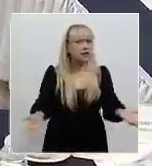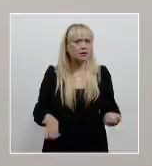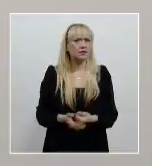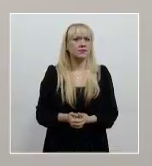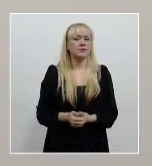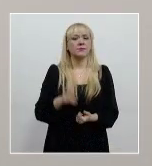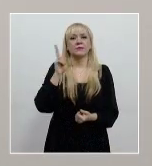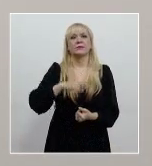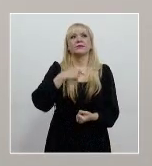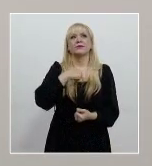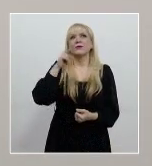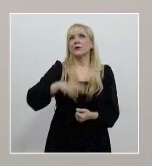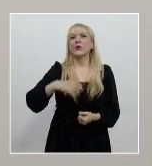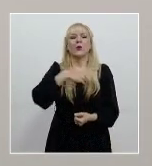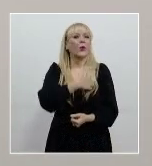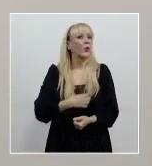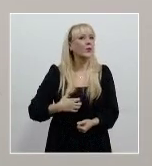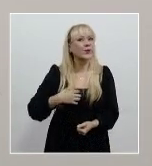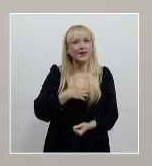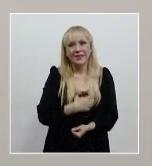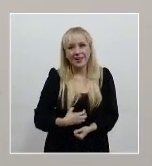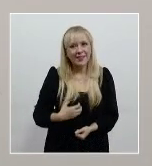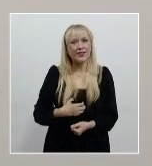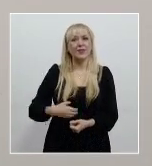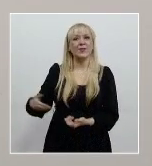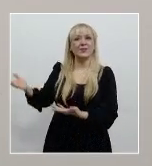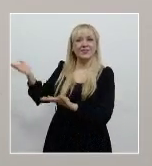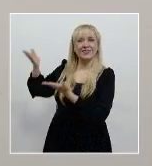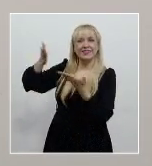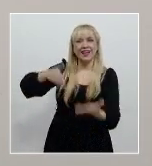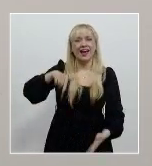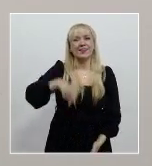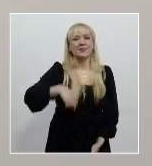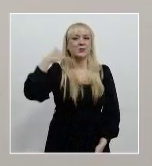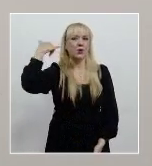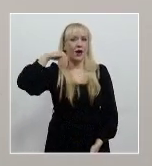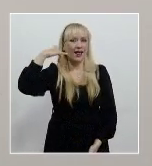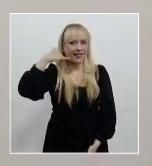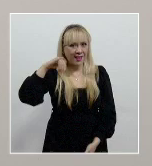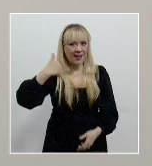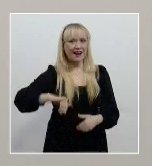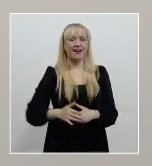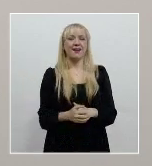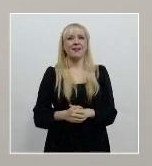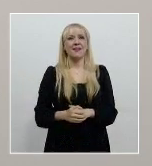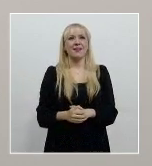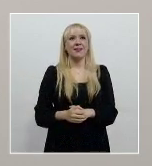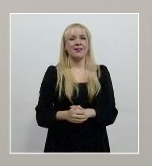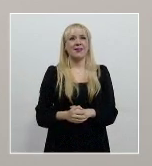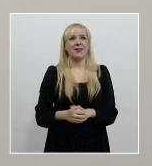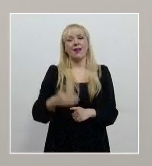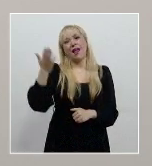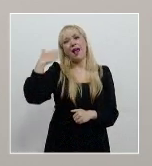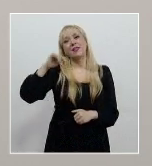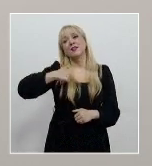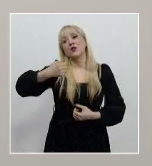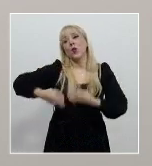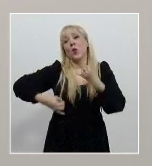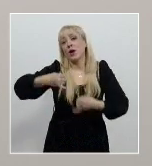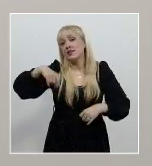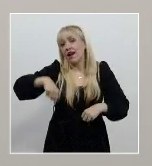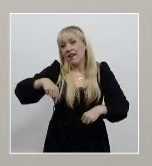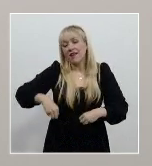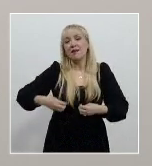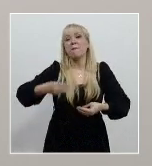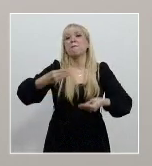Es para mí motivo de gran alegría venir a Yucatán, en donde fui juez de distrito, magistrado